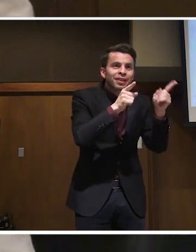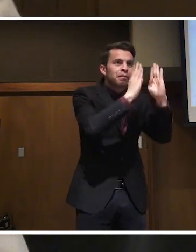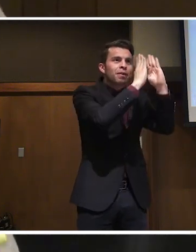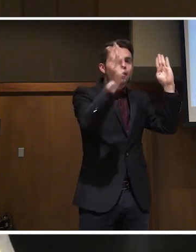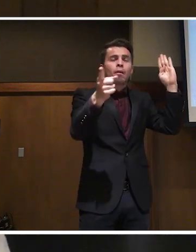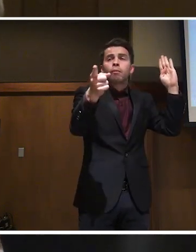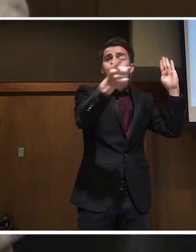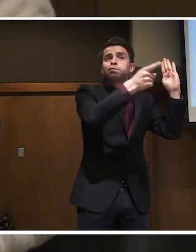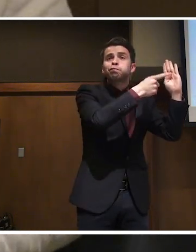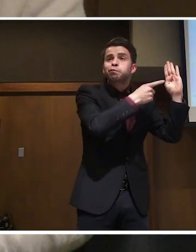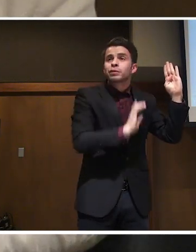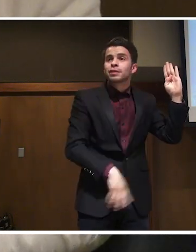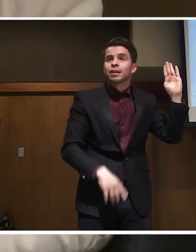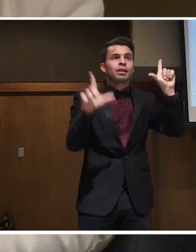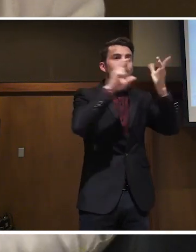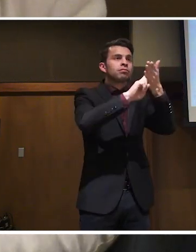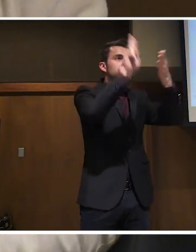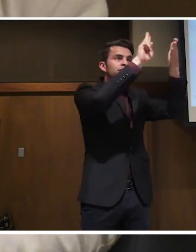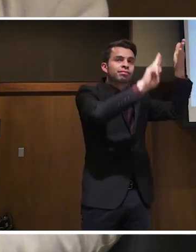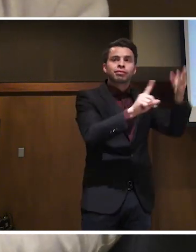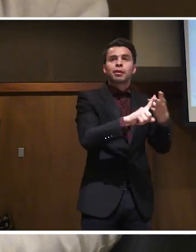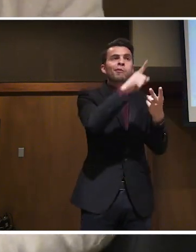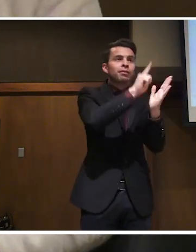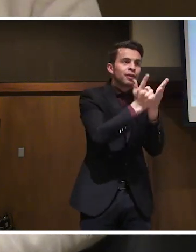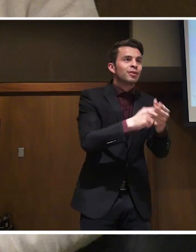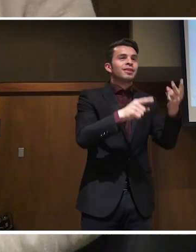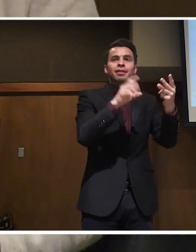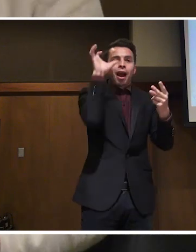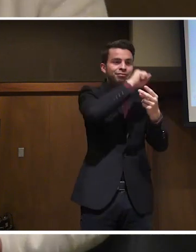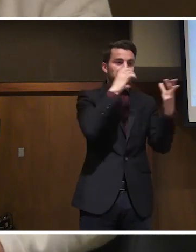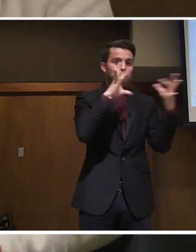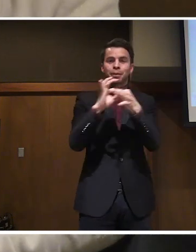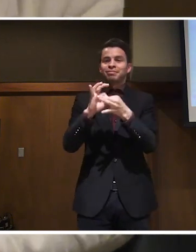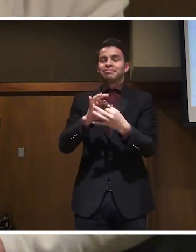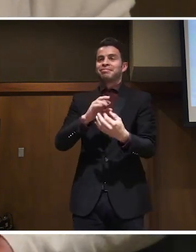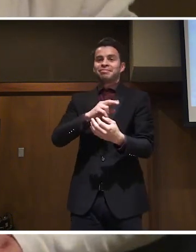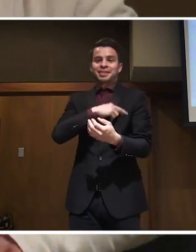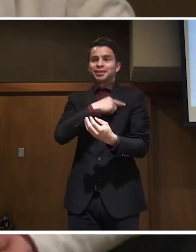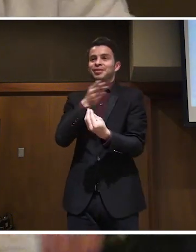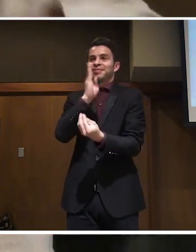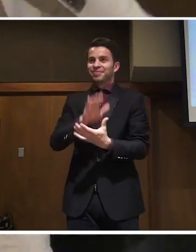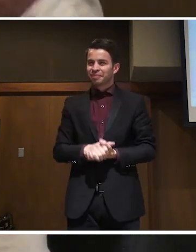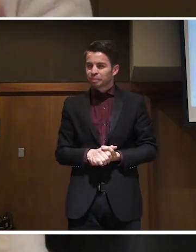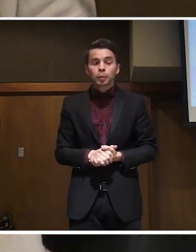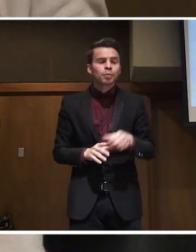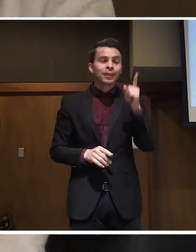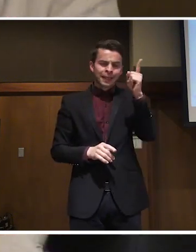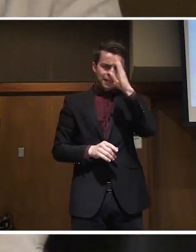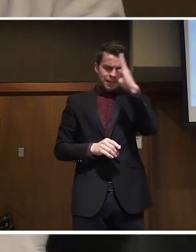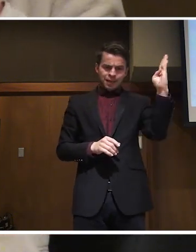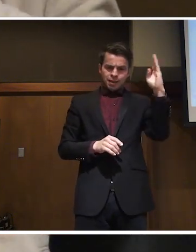y confesional, diríamos, en la formación de la Biblioteca Nacional. Ahora, la Biblioteca Nacional está